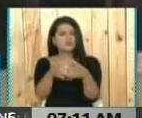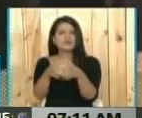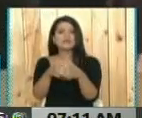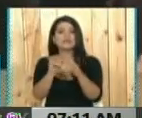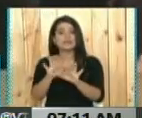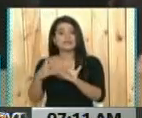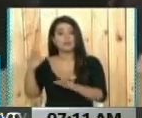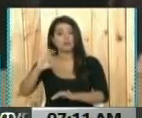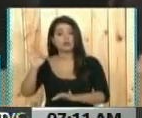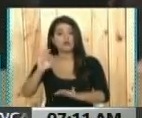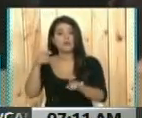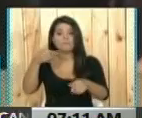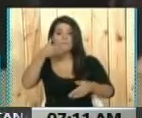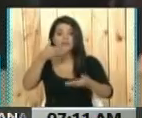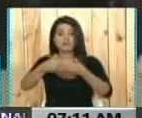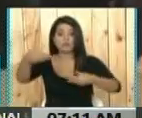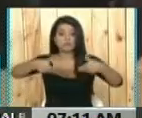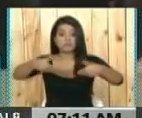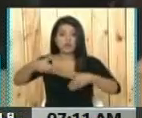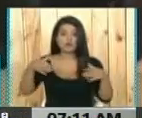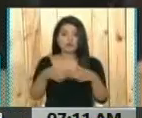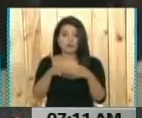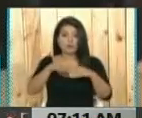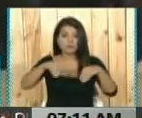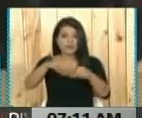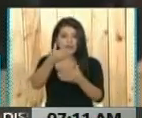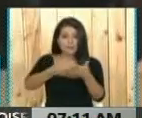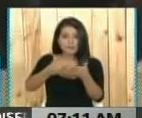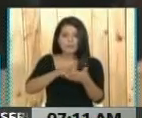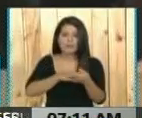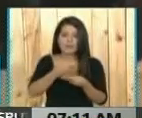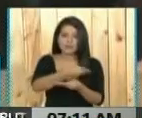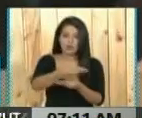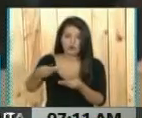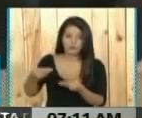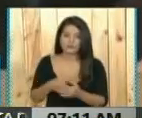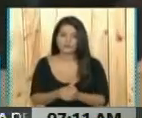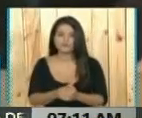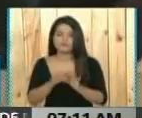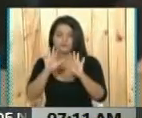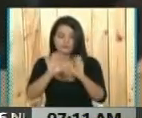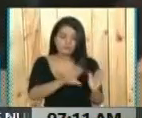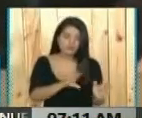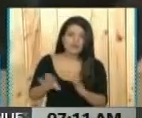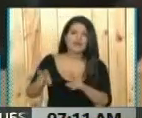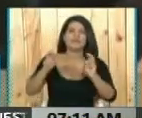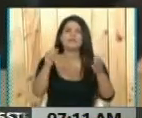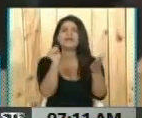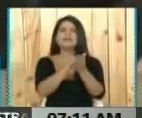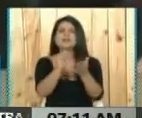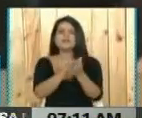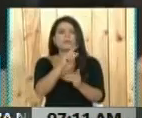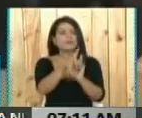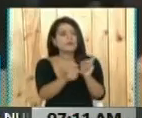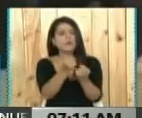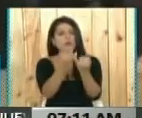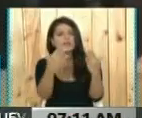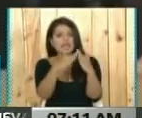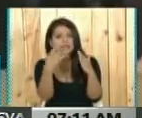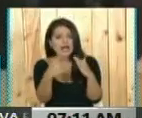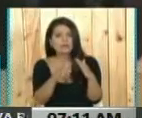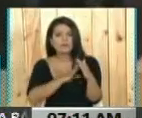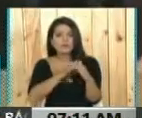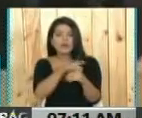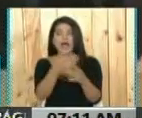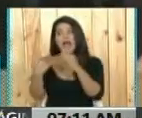las solicitudes recibidas ante la Comisión Nacional de Demarcación. En el Censo Nacional de Población y Vivienda hecho en el año 2011, el Instituto